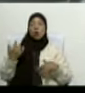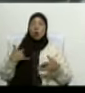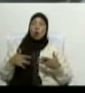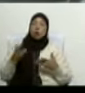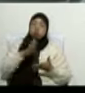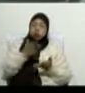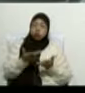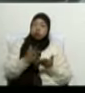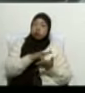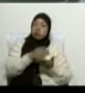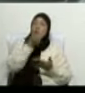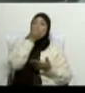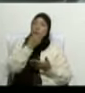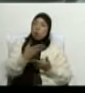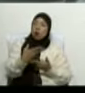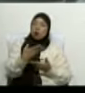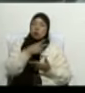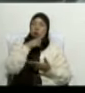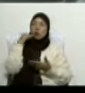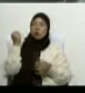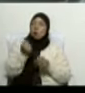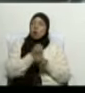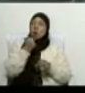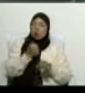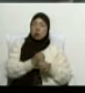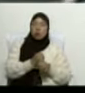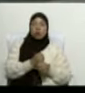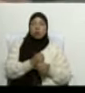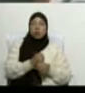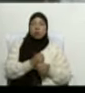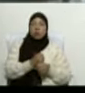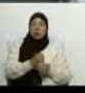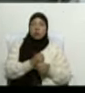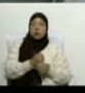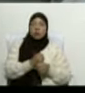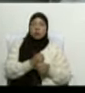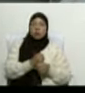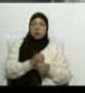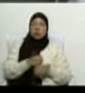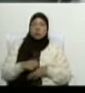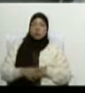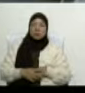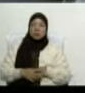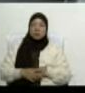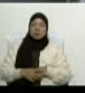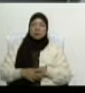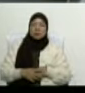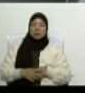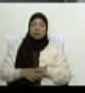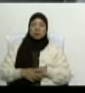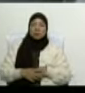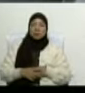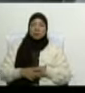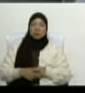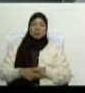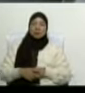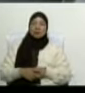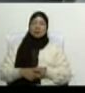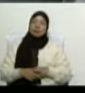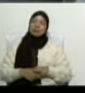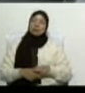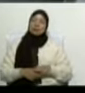una mercancía fresca y los precios accesibles. ¿Qué pescado compró usted? ¿Qué hizo hacer con ese pescado? Compré